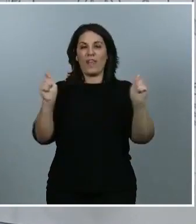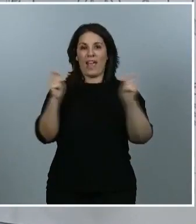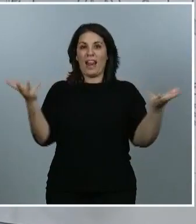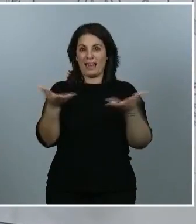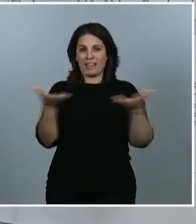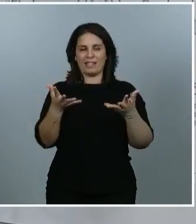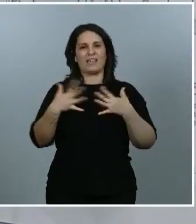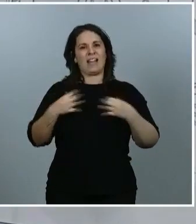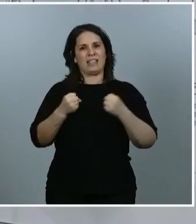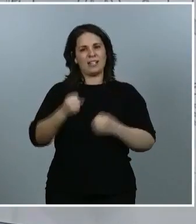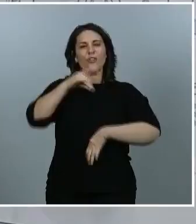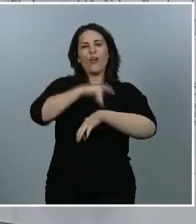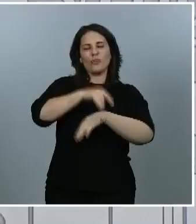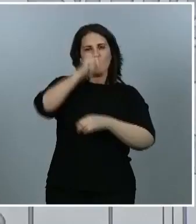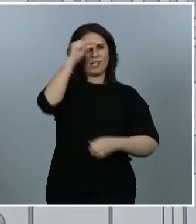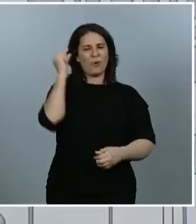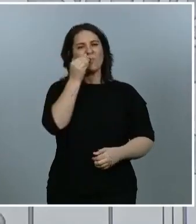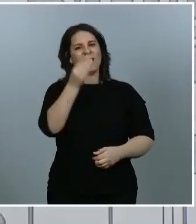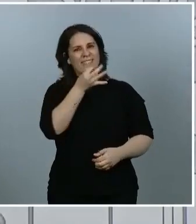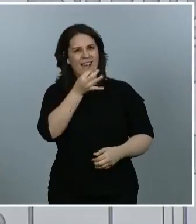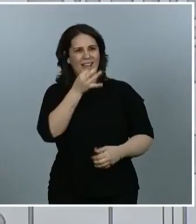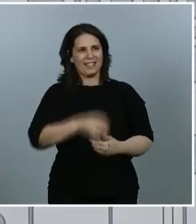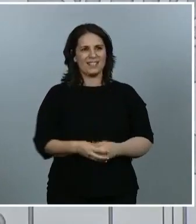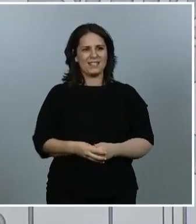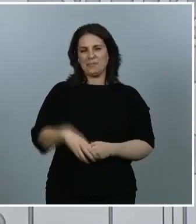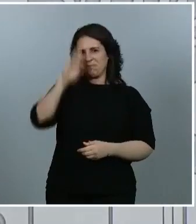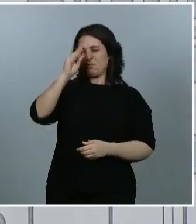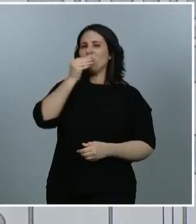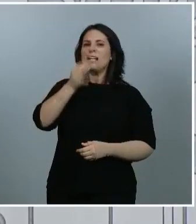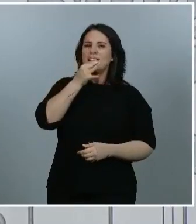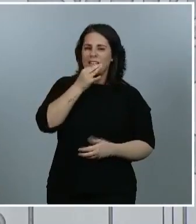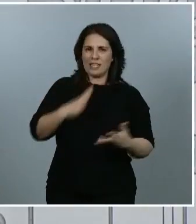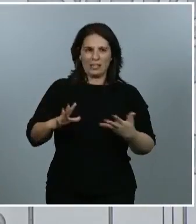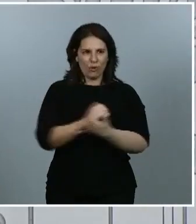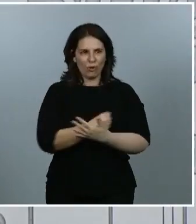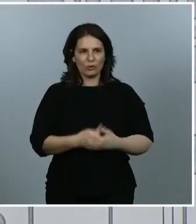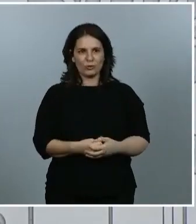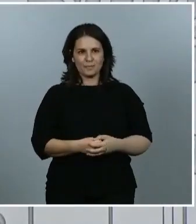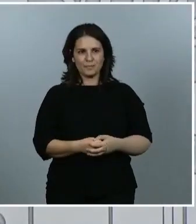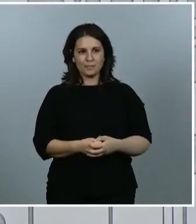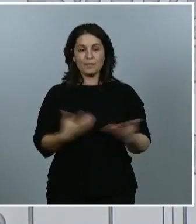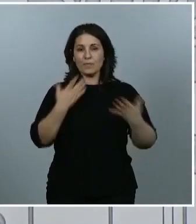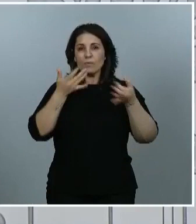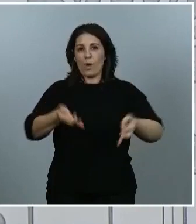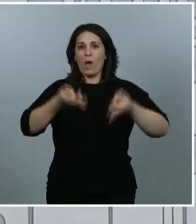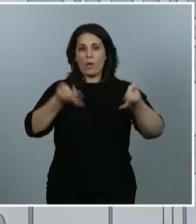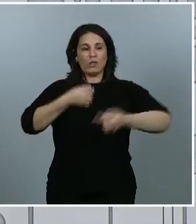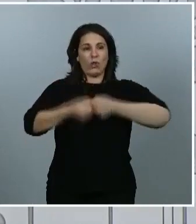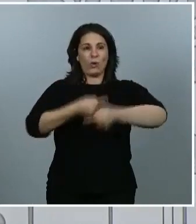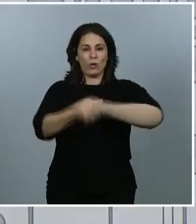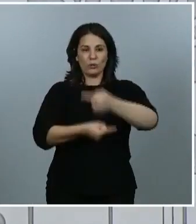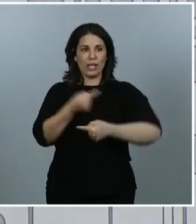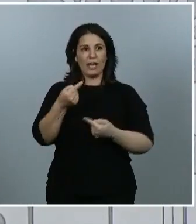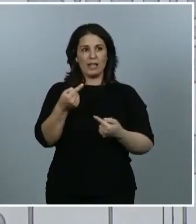el doctor Fernando Simón. Hola, muy buenas tardes. Hola, muy buenas tardes a todos. Como todos los días, menos el fin de semana últimamente,